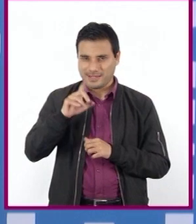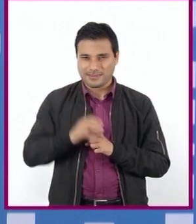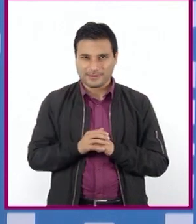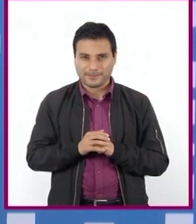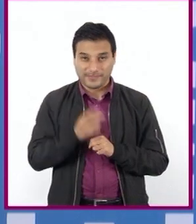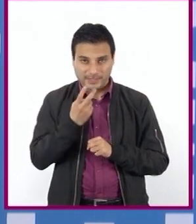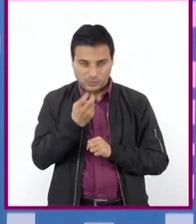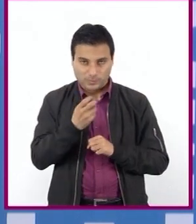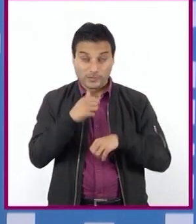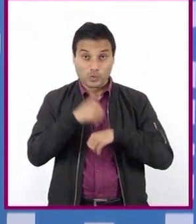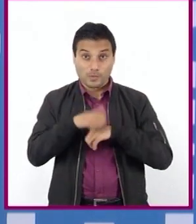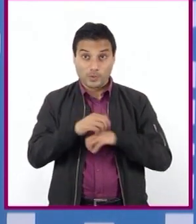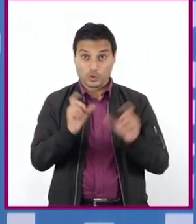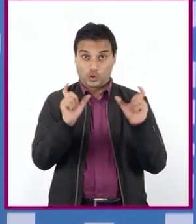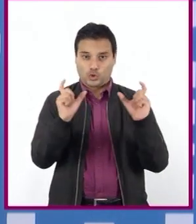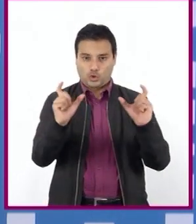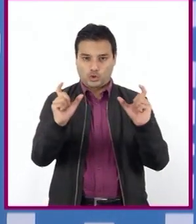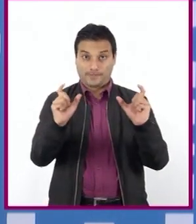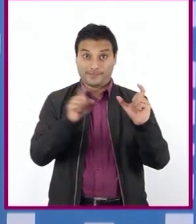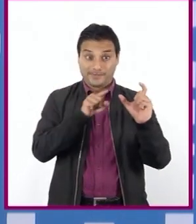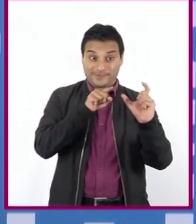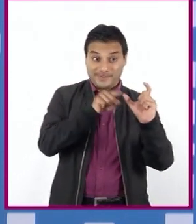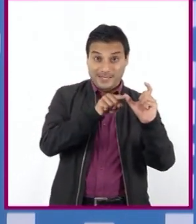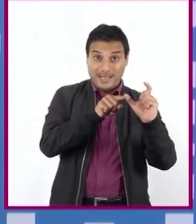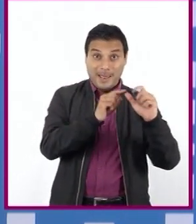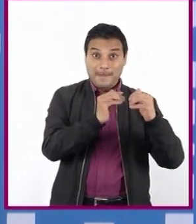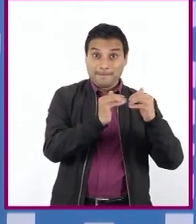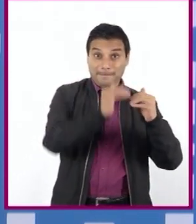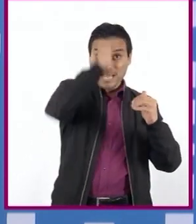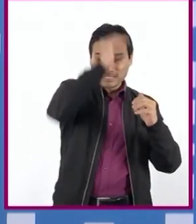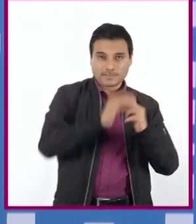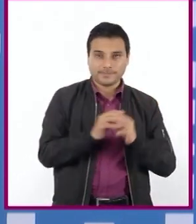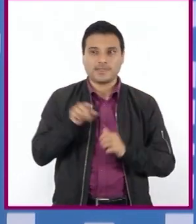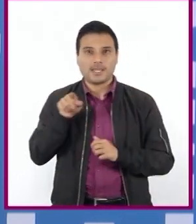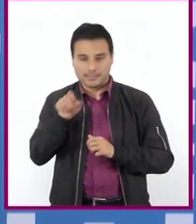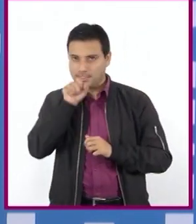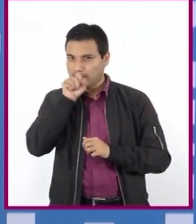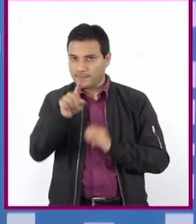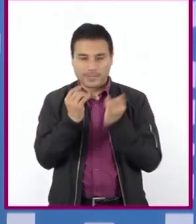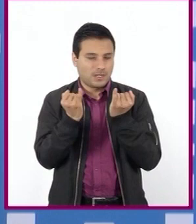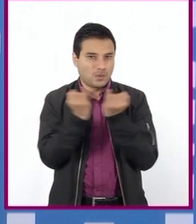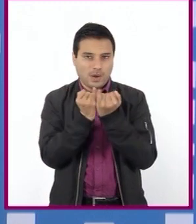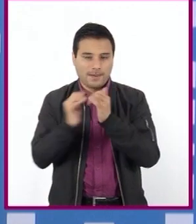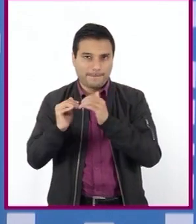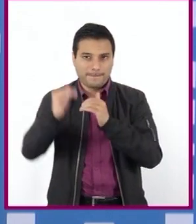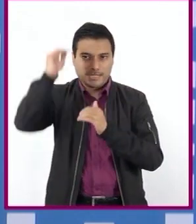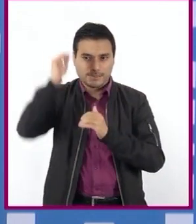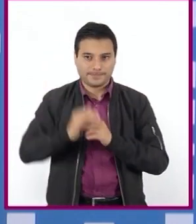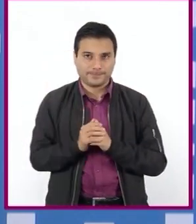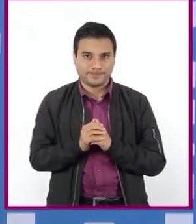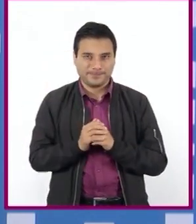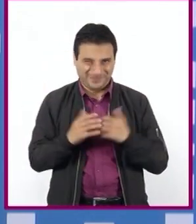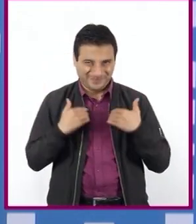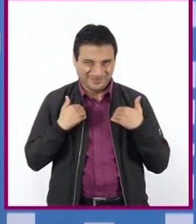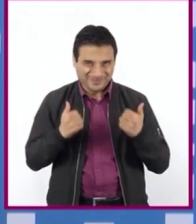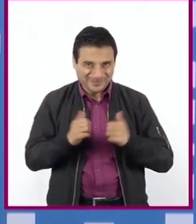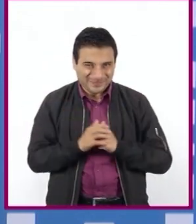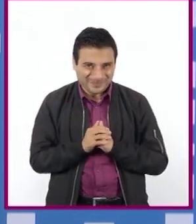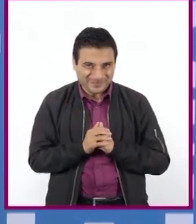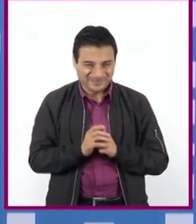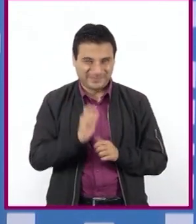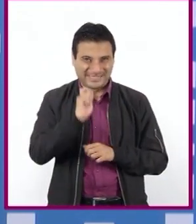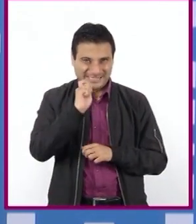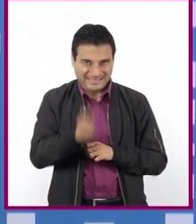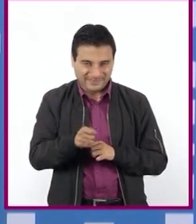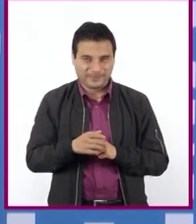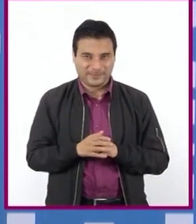ya que al aumentar una cantidad, aumenta la otra en la misma proporción. Por lo anterior, podríamos